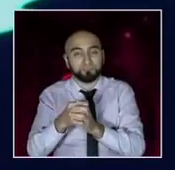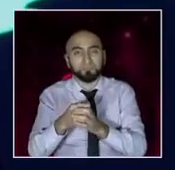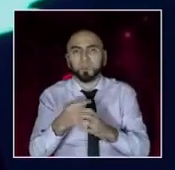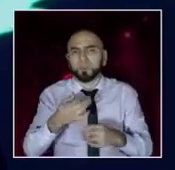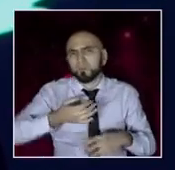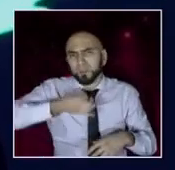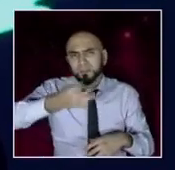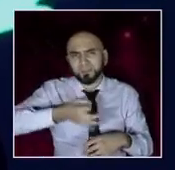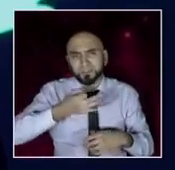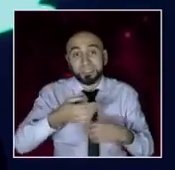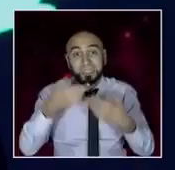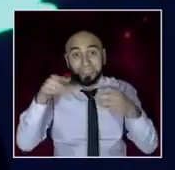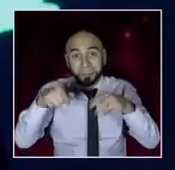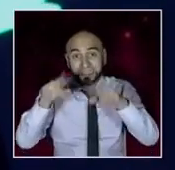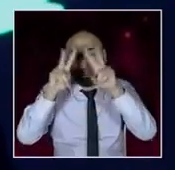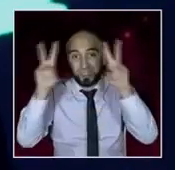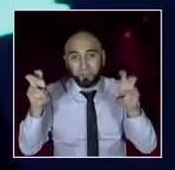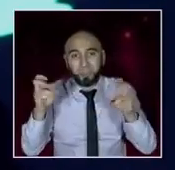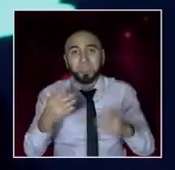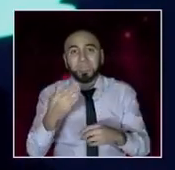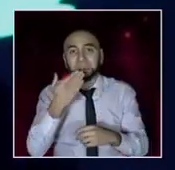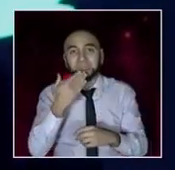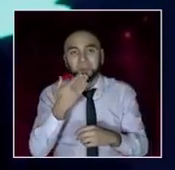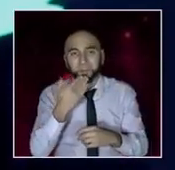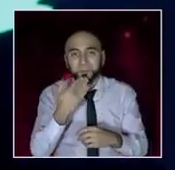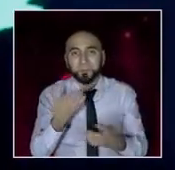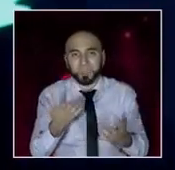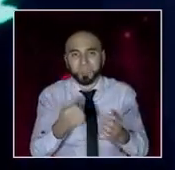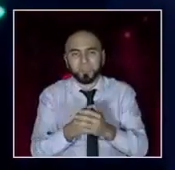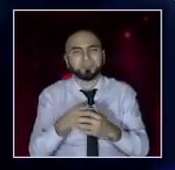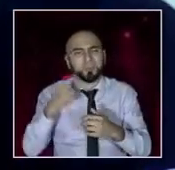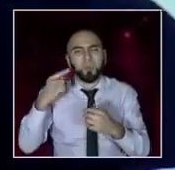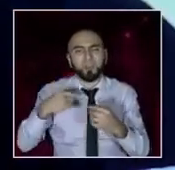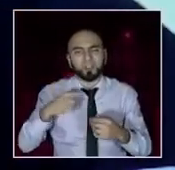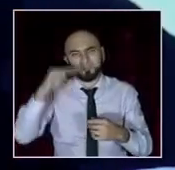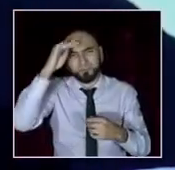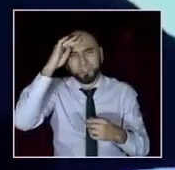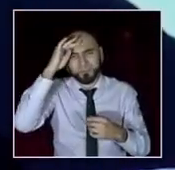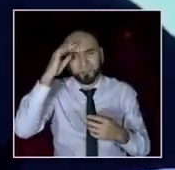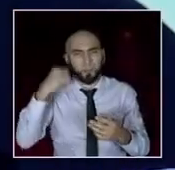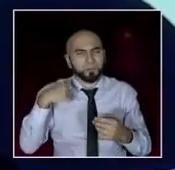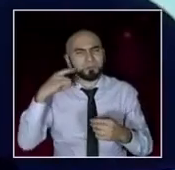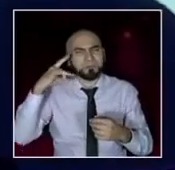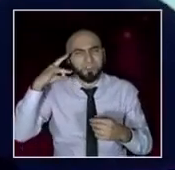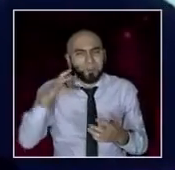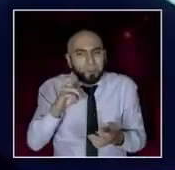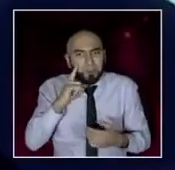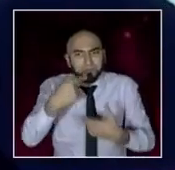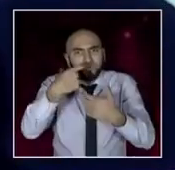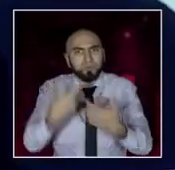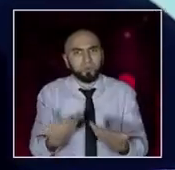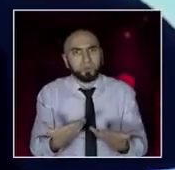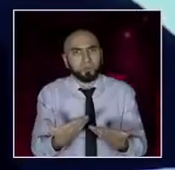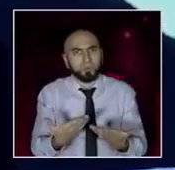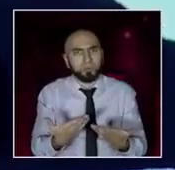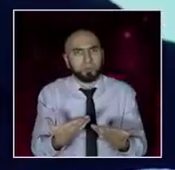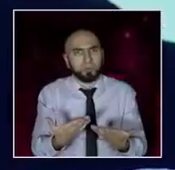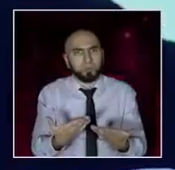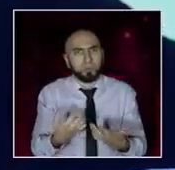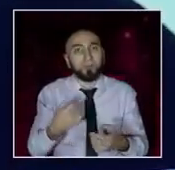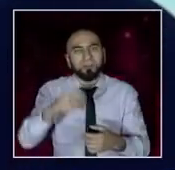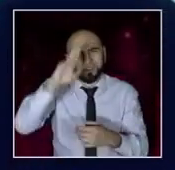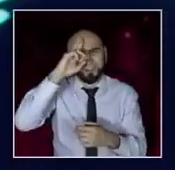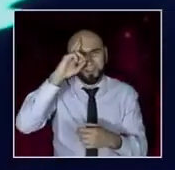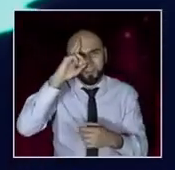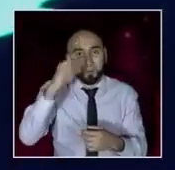que esto también aplica para la experiencia de ser quien eres, la experiencia de ser uno mismo. Y eso suena un poco raro porque yo les puedo mostrar